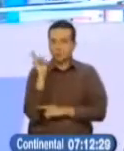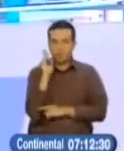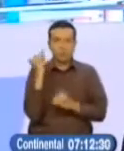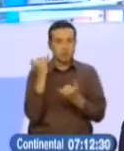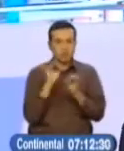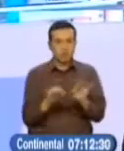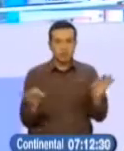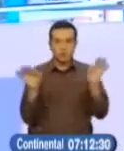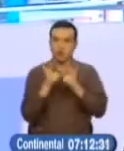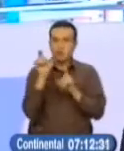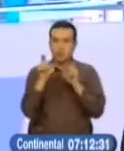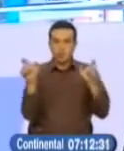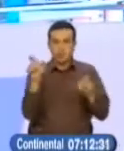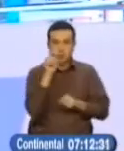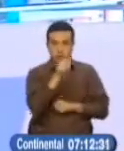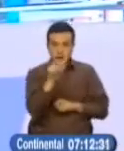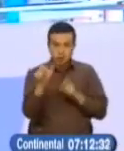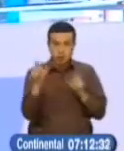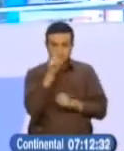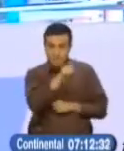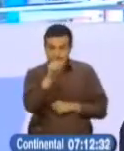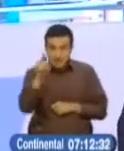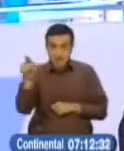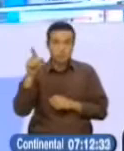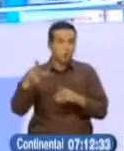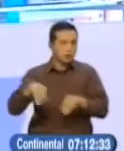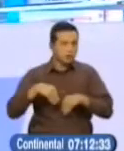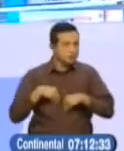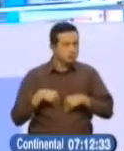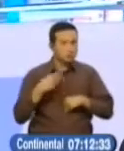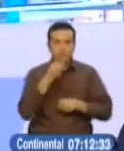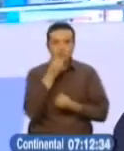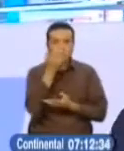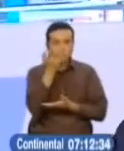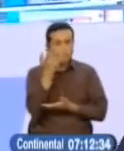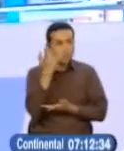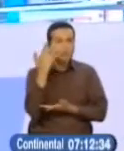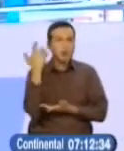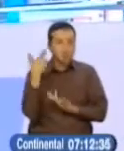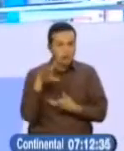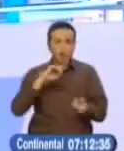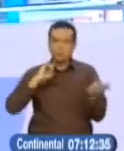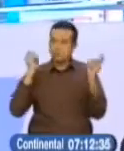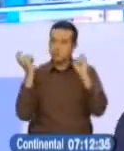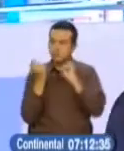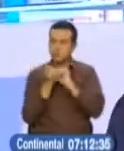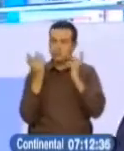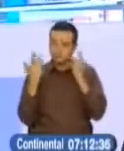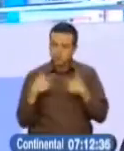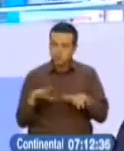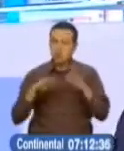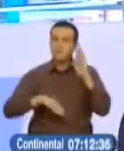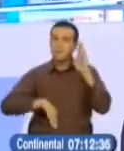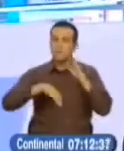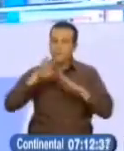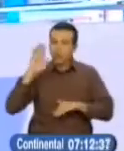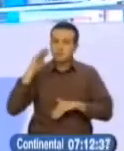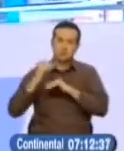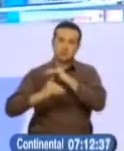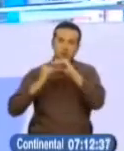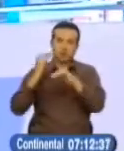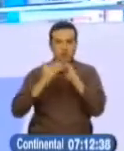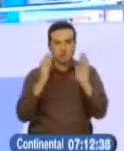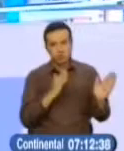lo importante es el empoderamiento de la ciudadanía, y que la ciudadanía sepa que las cosas han cambiado. Okay. Estamos generando un proceso